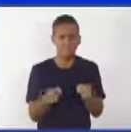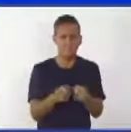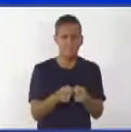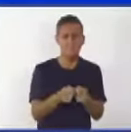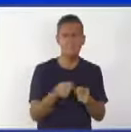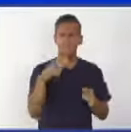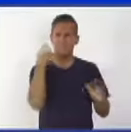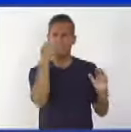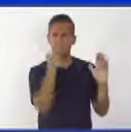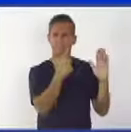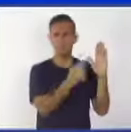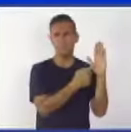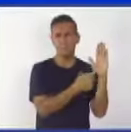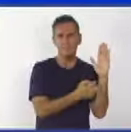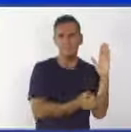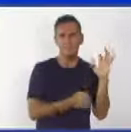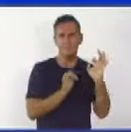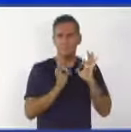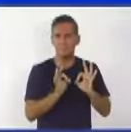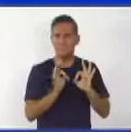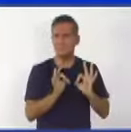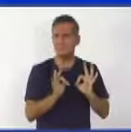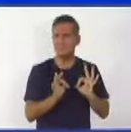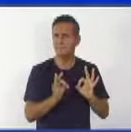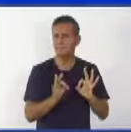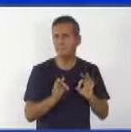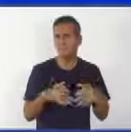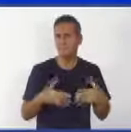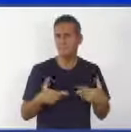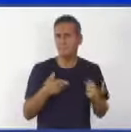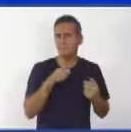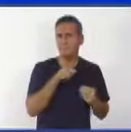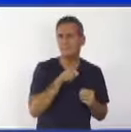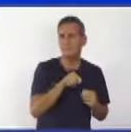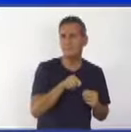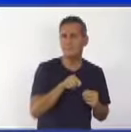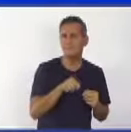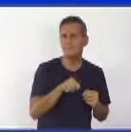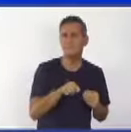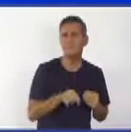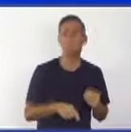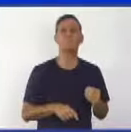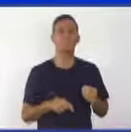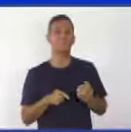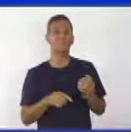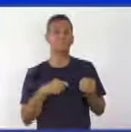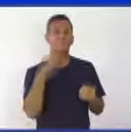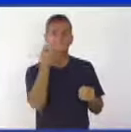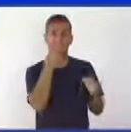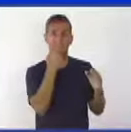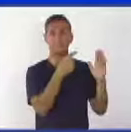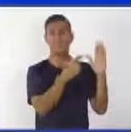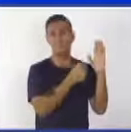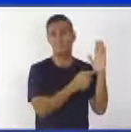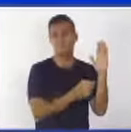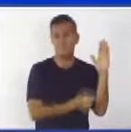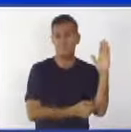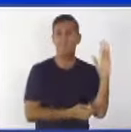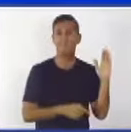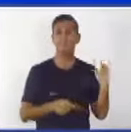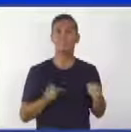característicos esenciales de este género que ahora nos ocupa pero por supuesto que no nos podemos